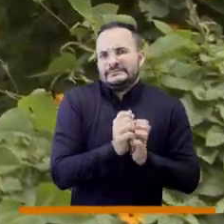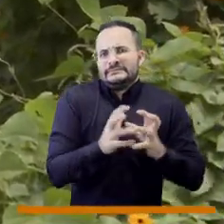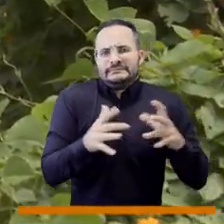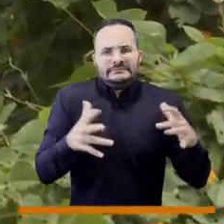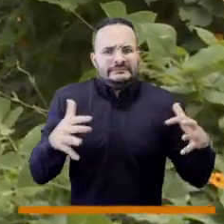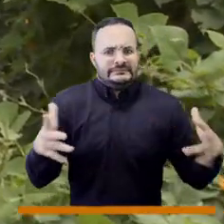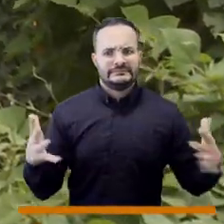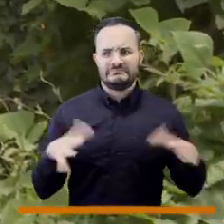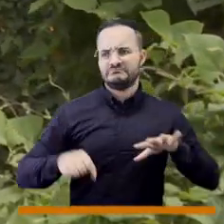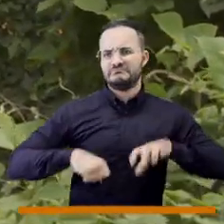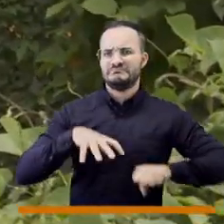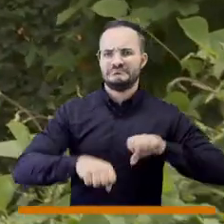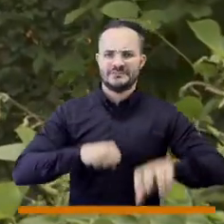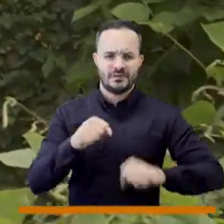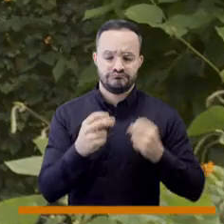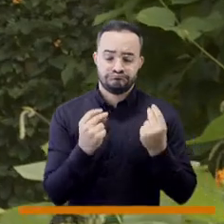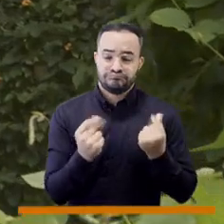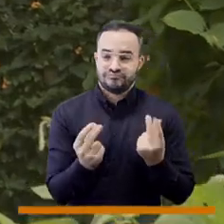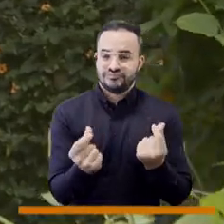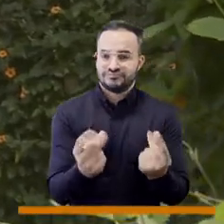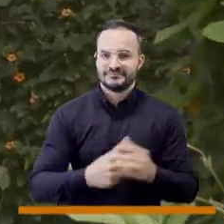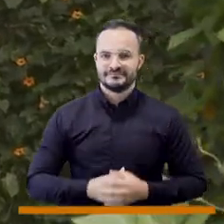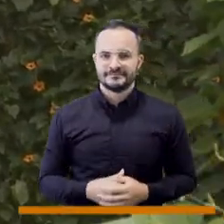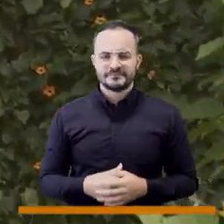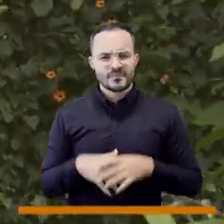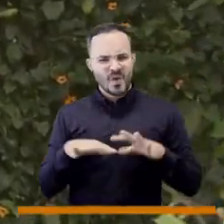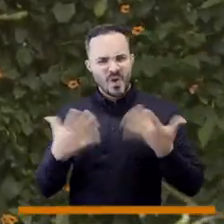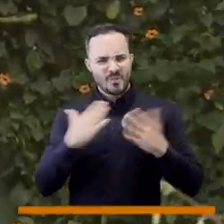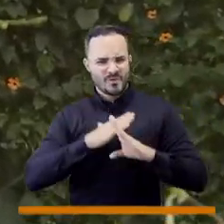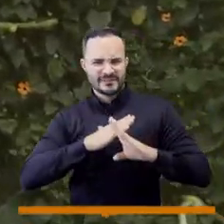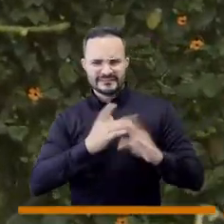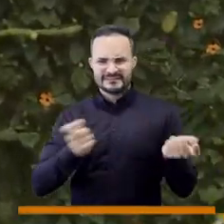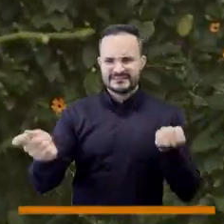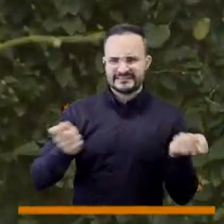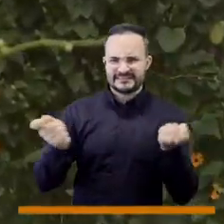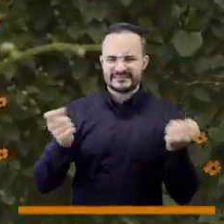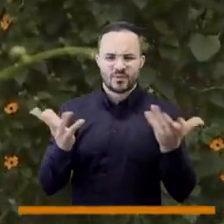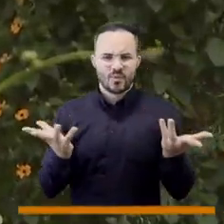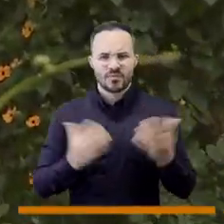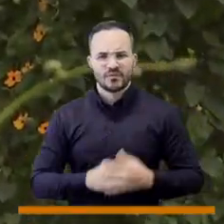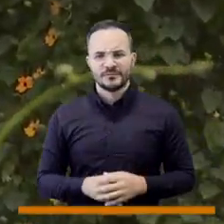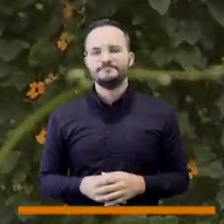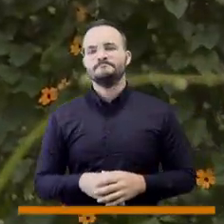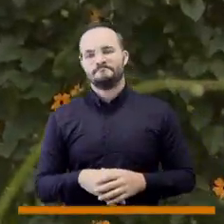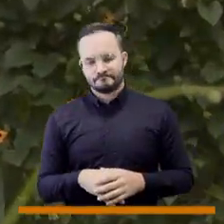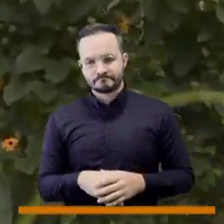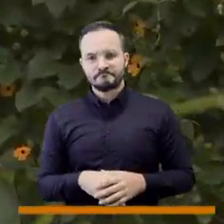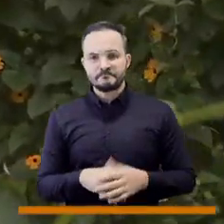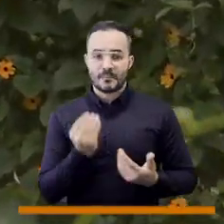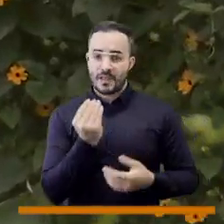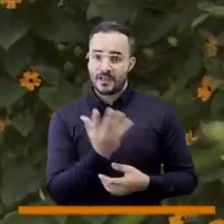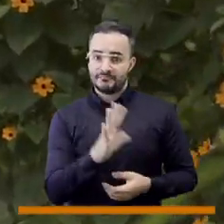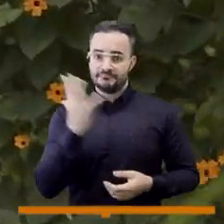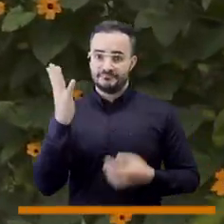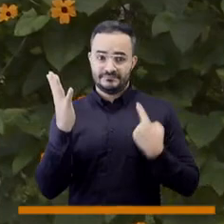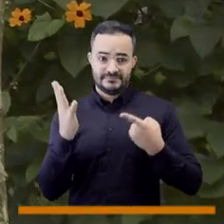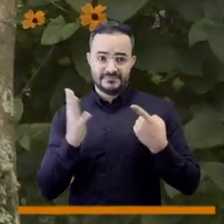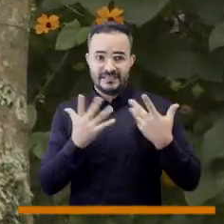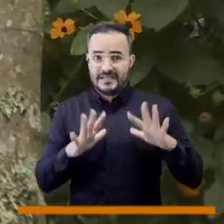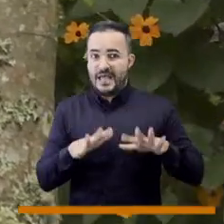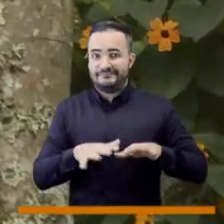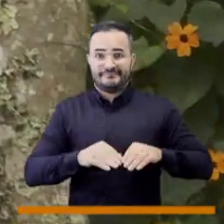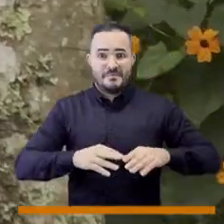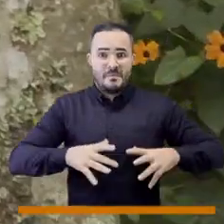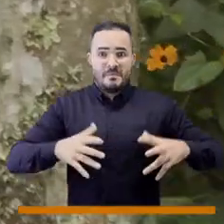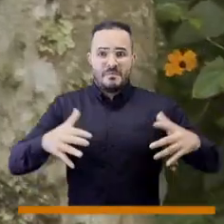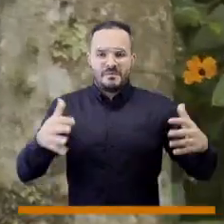capacidad que tiene de invadir o de ocupar territorio cómo hacemos para controlarla Mira esta planta ya en el nivel